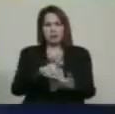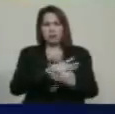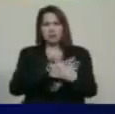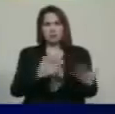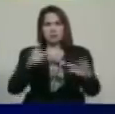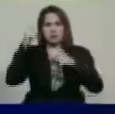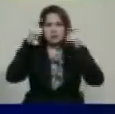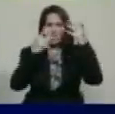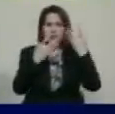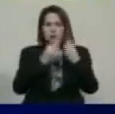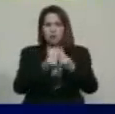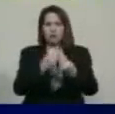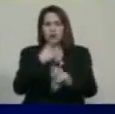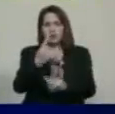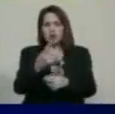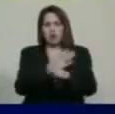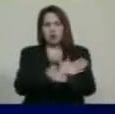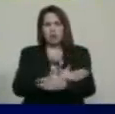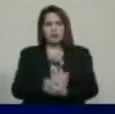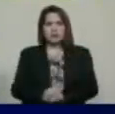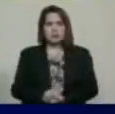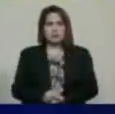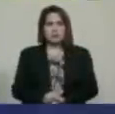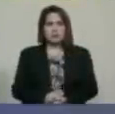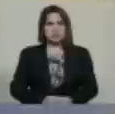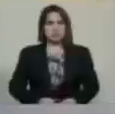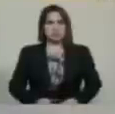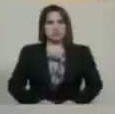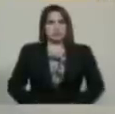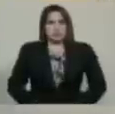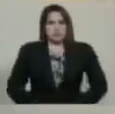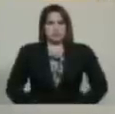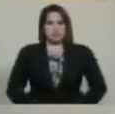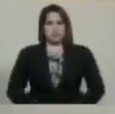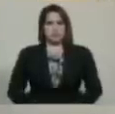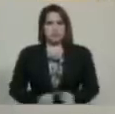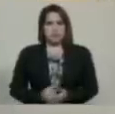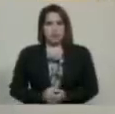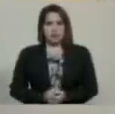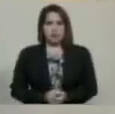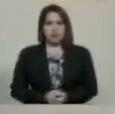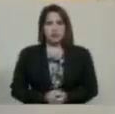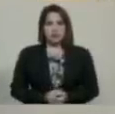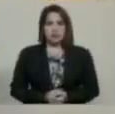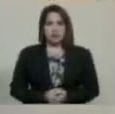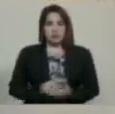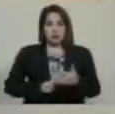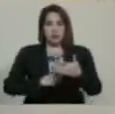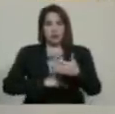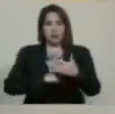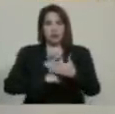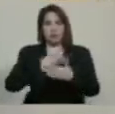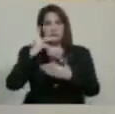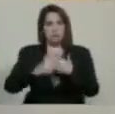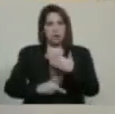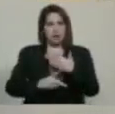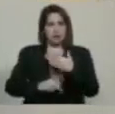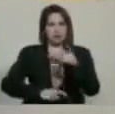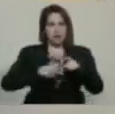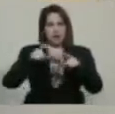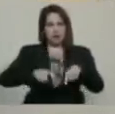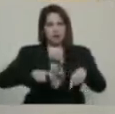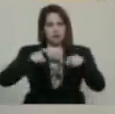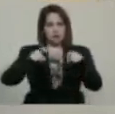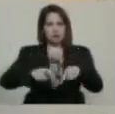Adelante. Excelente. Continuemos, pues. Plan de Agricultura Urbana. La multiplicación desde la